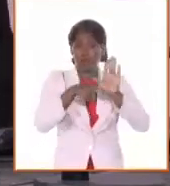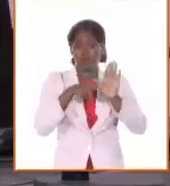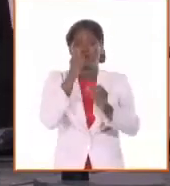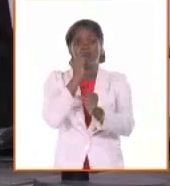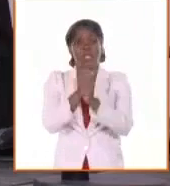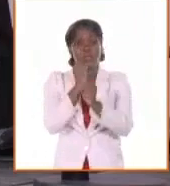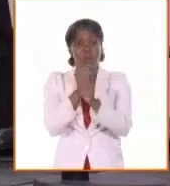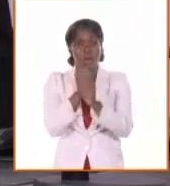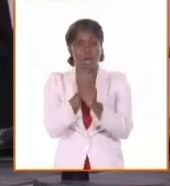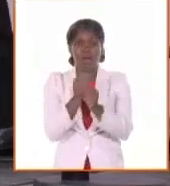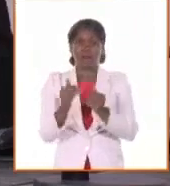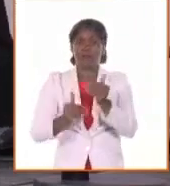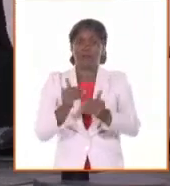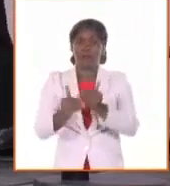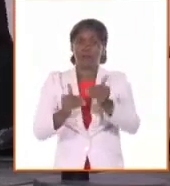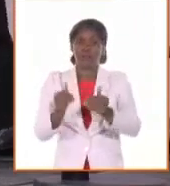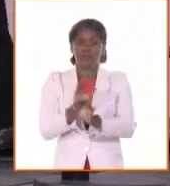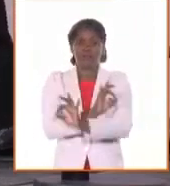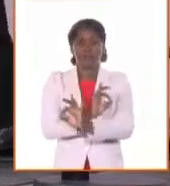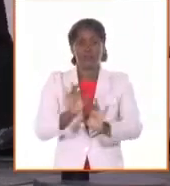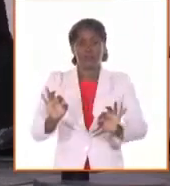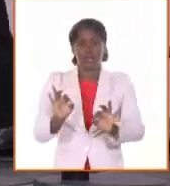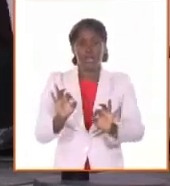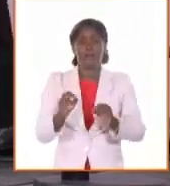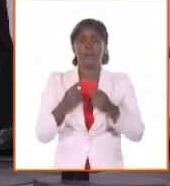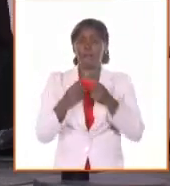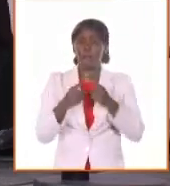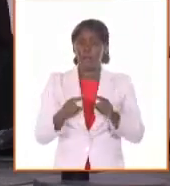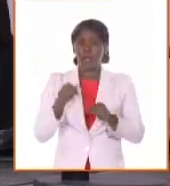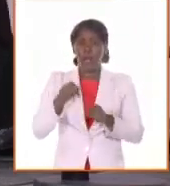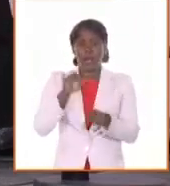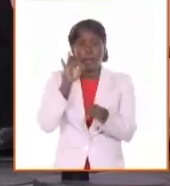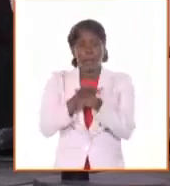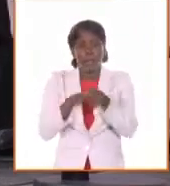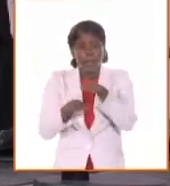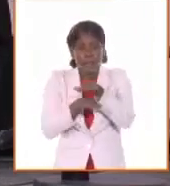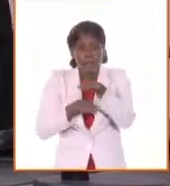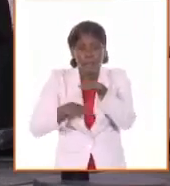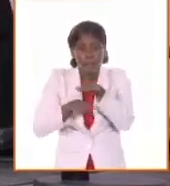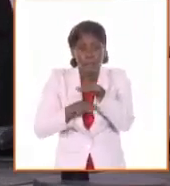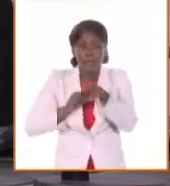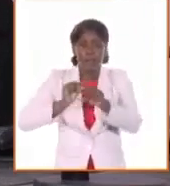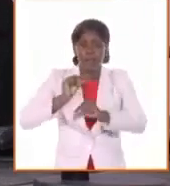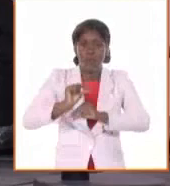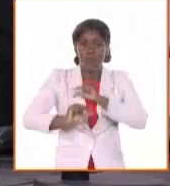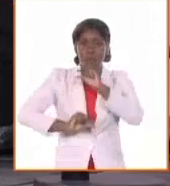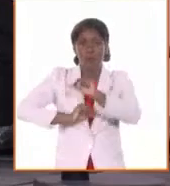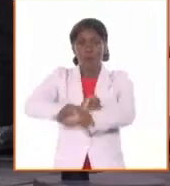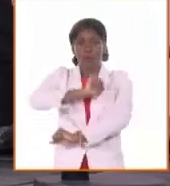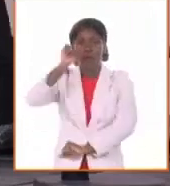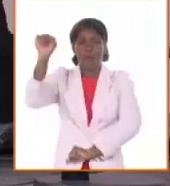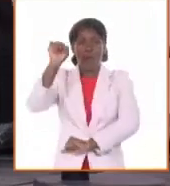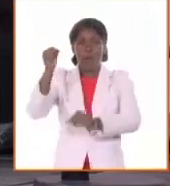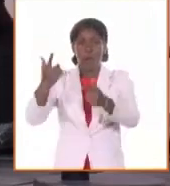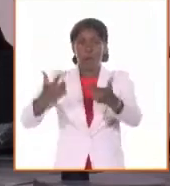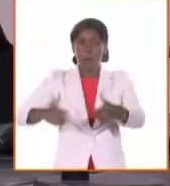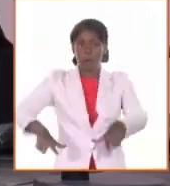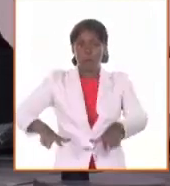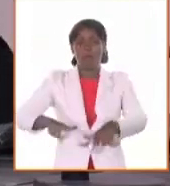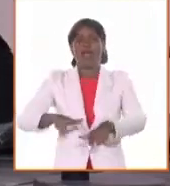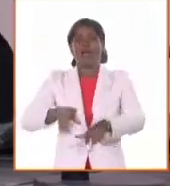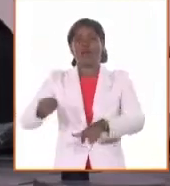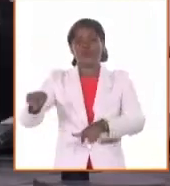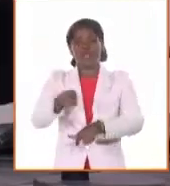transformación digital de todos esos servicios que está en un estadio primario que va creciendo pero que todavía está lejos de poder satisfacer